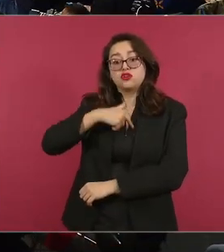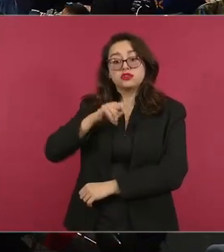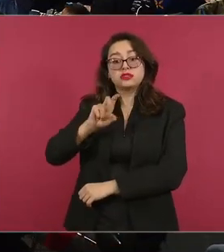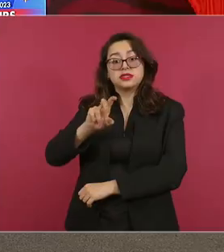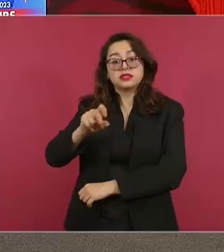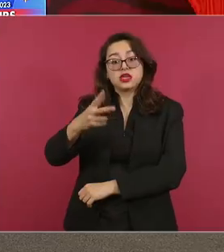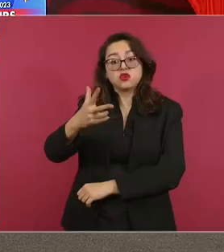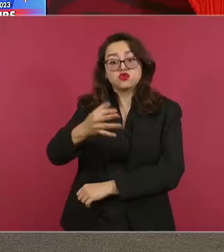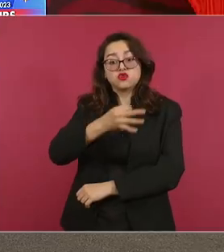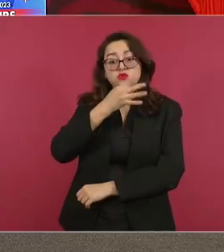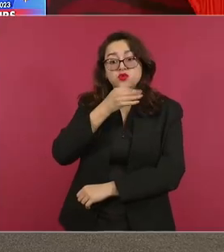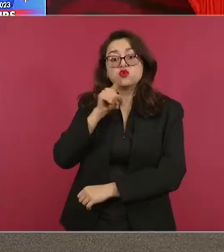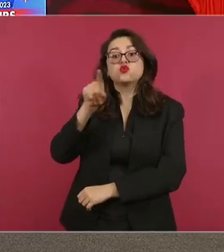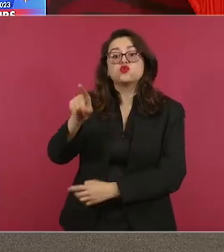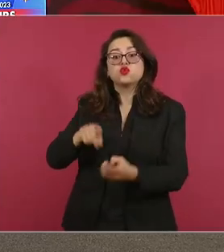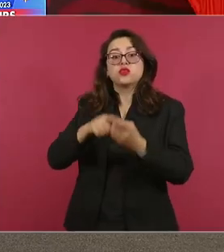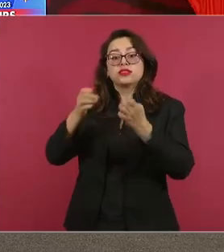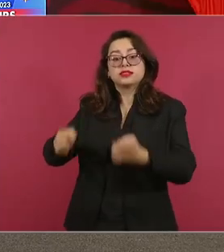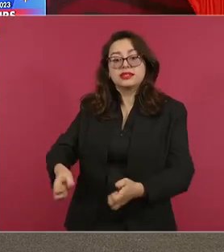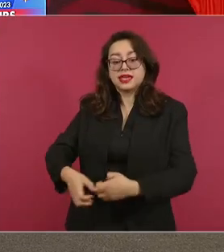9:38. ¿Dónde te encuentras?